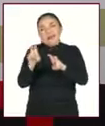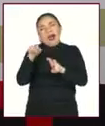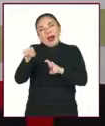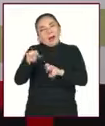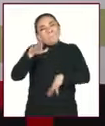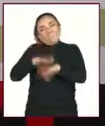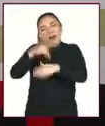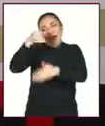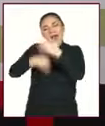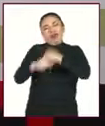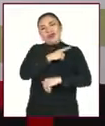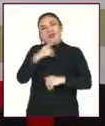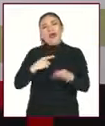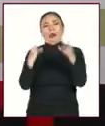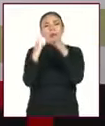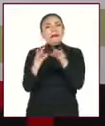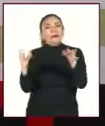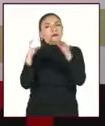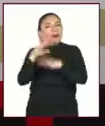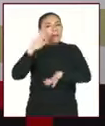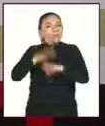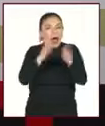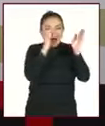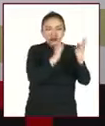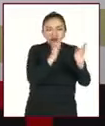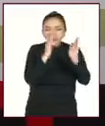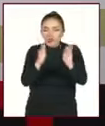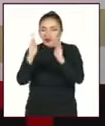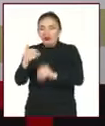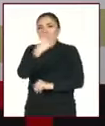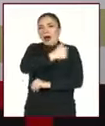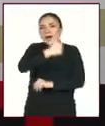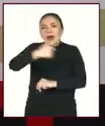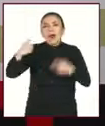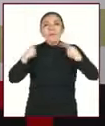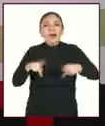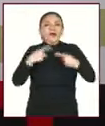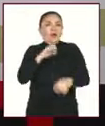que tendríamos que hablar más específicamente para estas